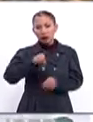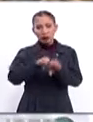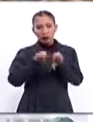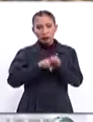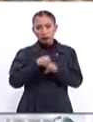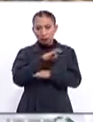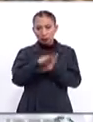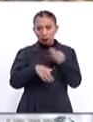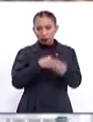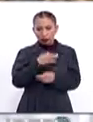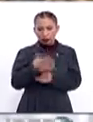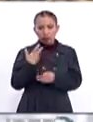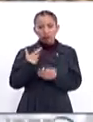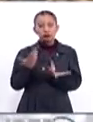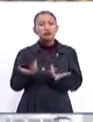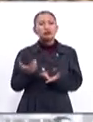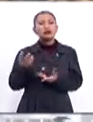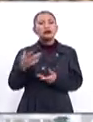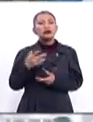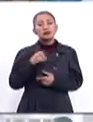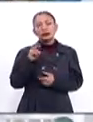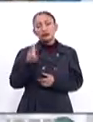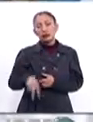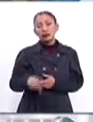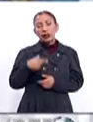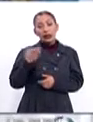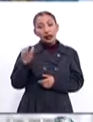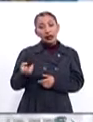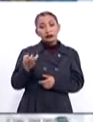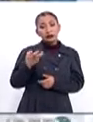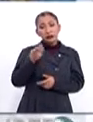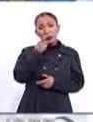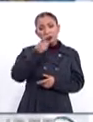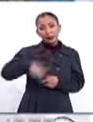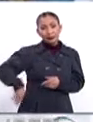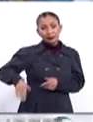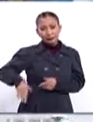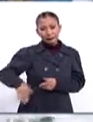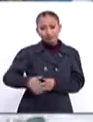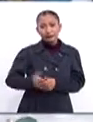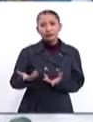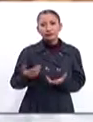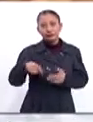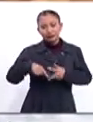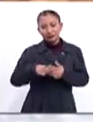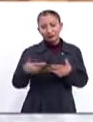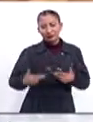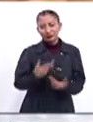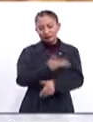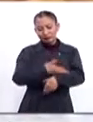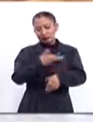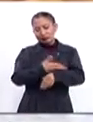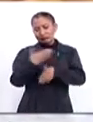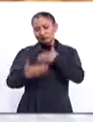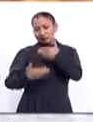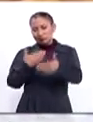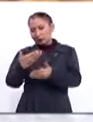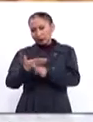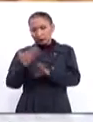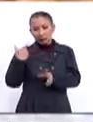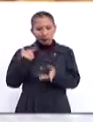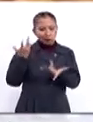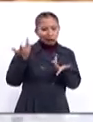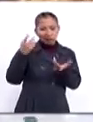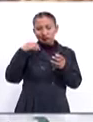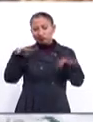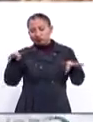del estudio y a nuestro auditorio. Sí, desde luego se trata de, como bien apuntabas en la introducción, se trata de un proceso pues, muy mediático,